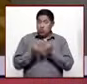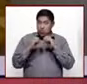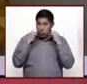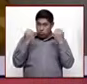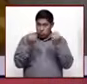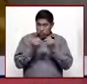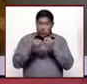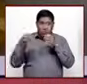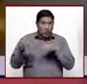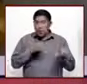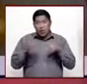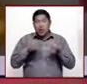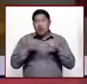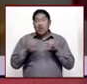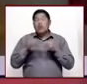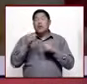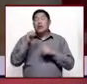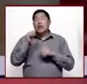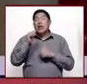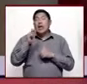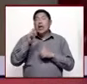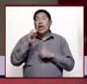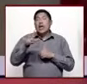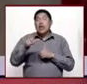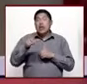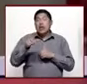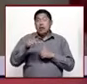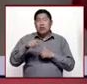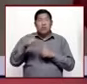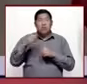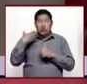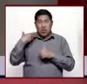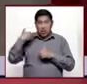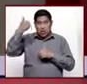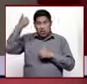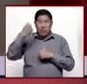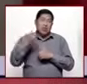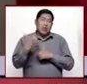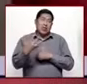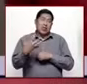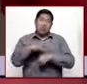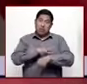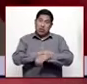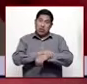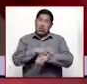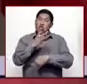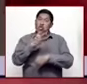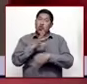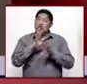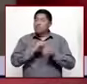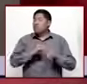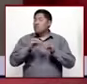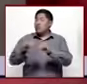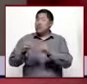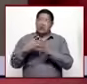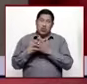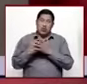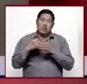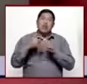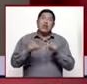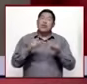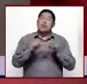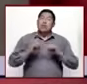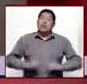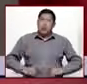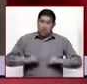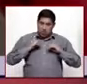organización criminal de Ariel Villarruel. 5 arrestadas y 2 aprehendidas. Fueron encontradas en domicilios que fueron allanados por